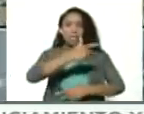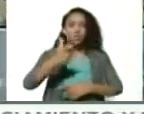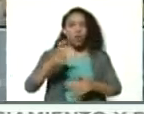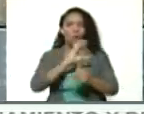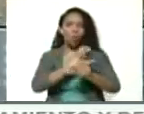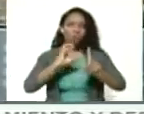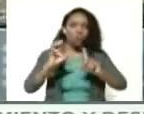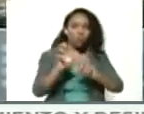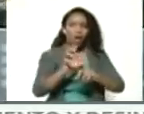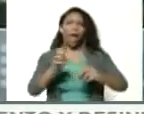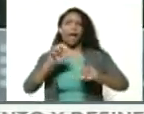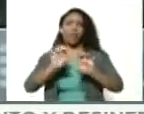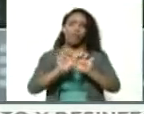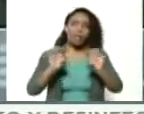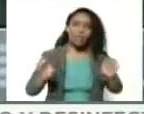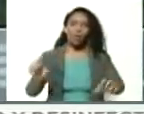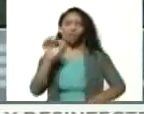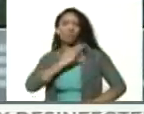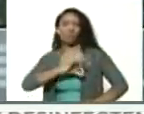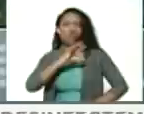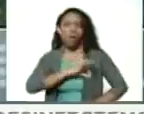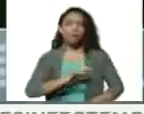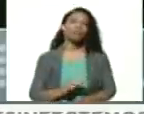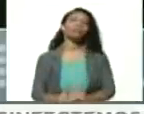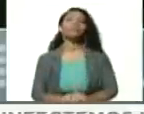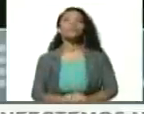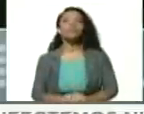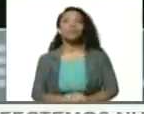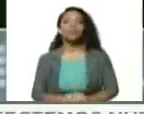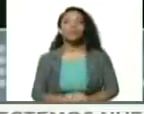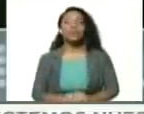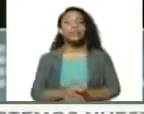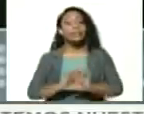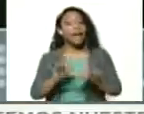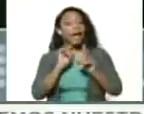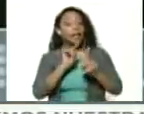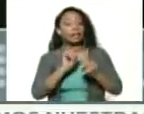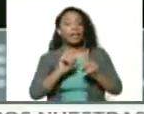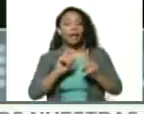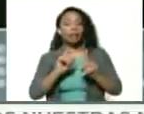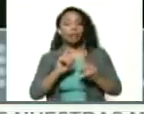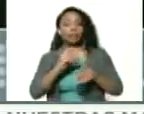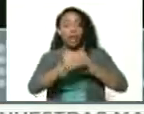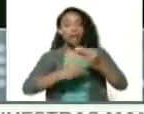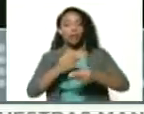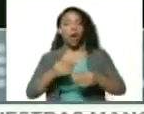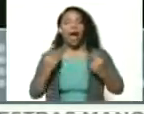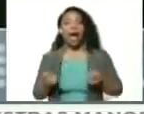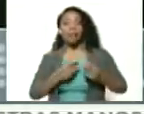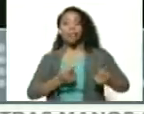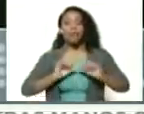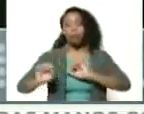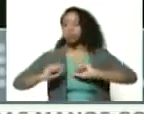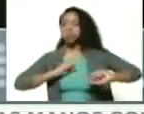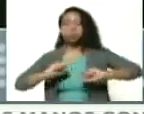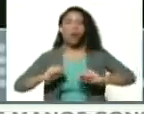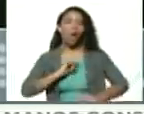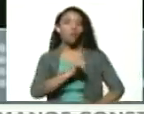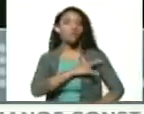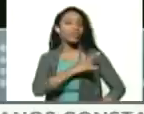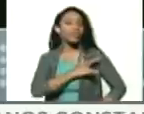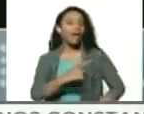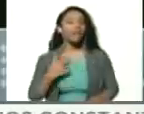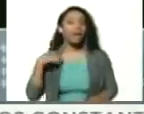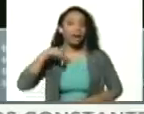culturales, educativos, sociales. Ya es una generación activa en las universidades